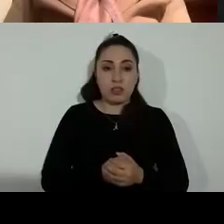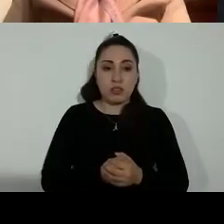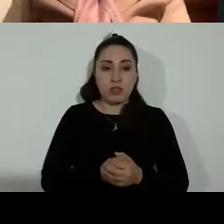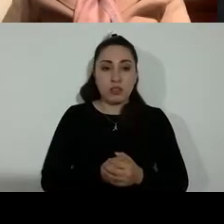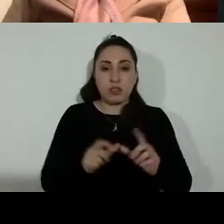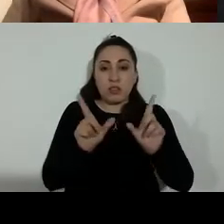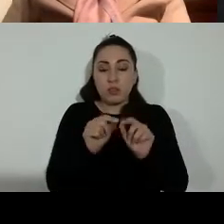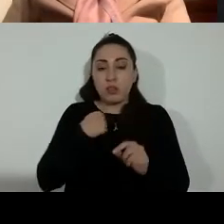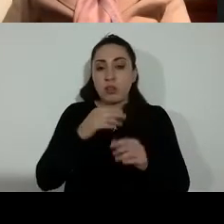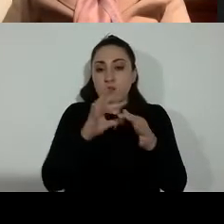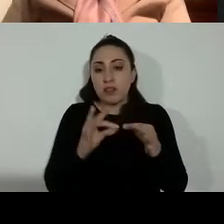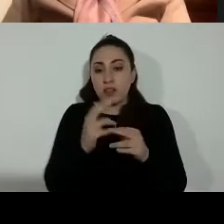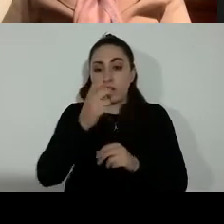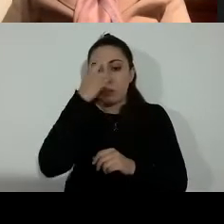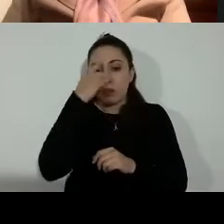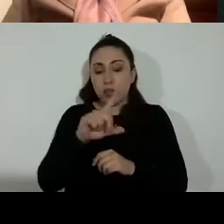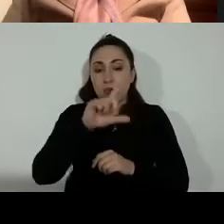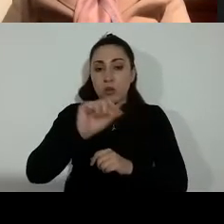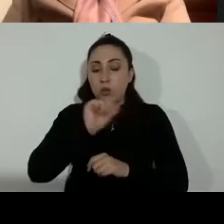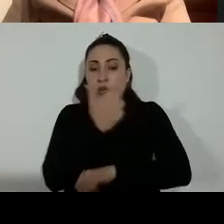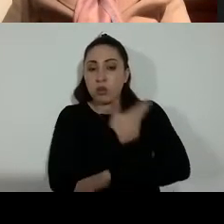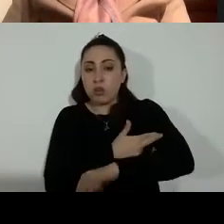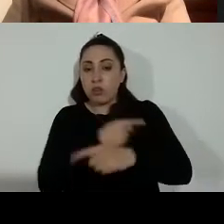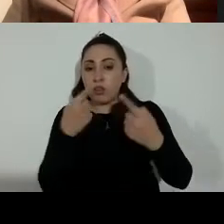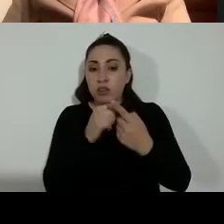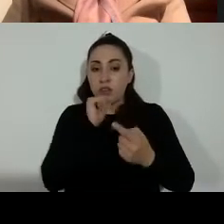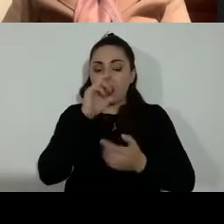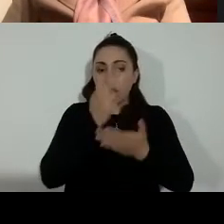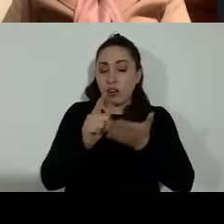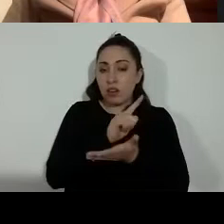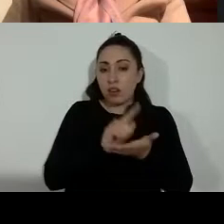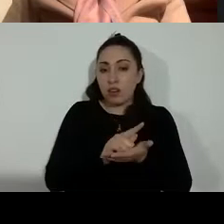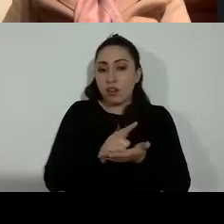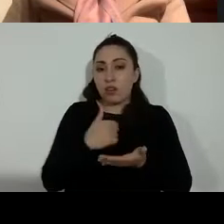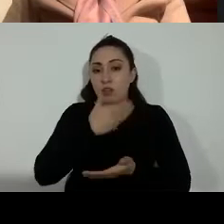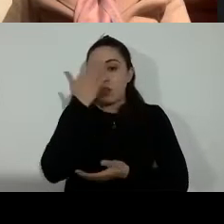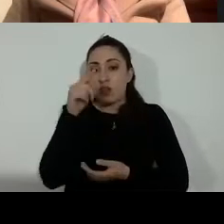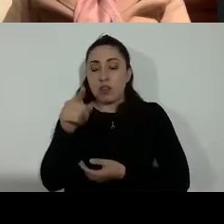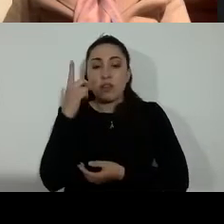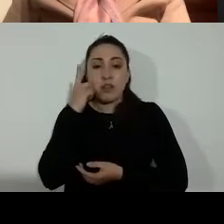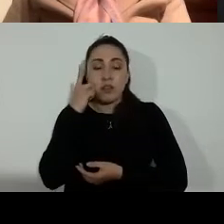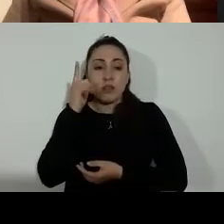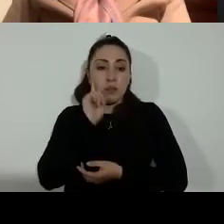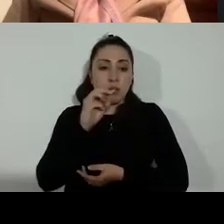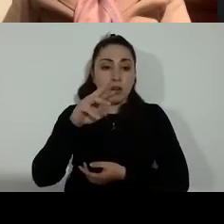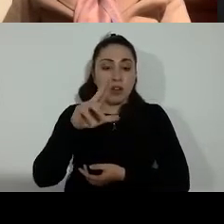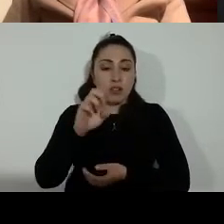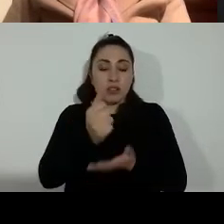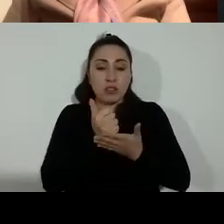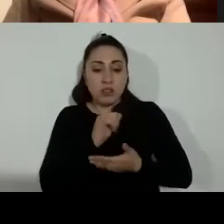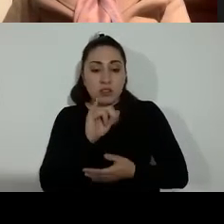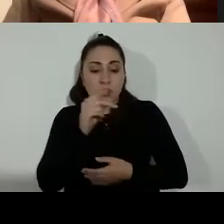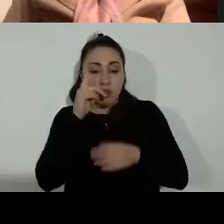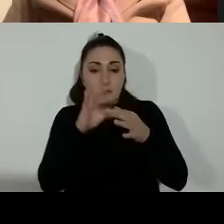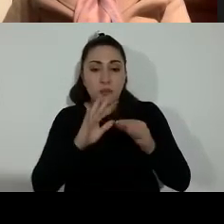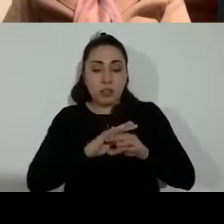haber ningún tipo de impugnación, no sé si servicios parlamentarios o algún diputado, a la misma diputada Morales nos puede ayudar, era nada más